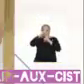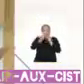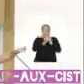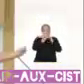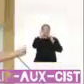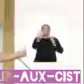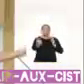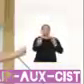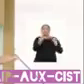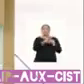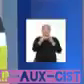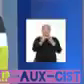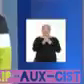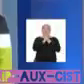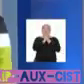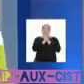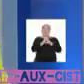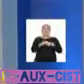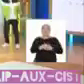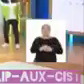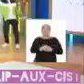social y la amistad.